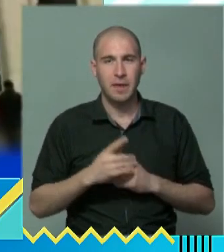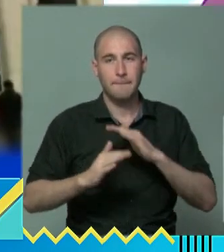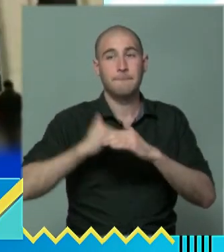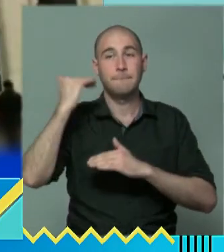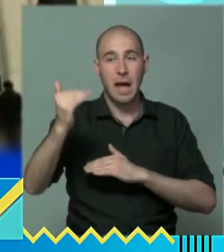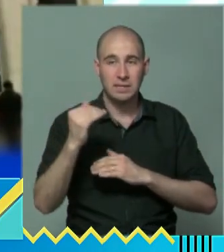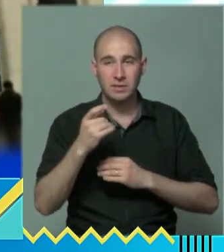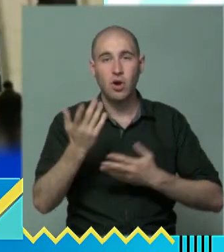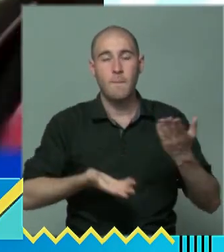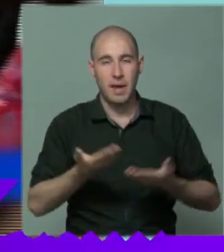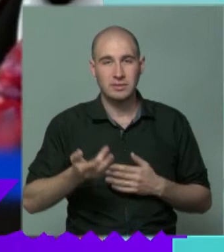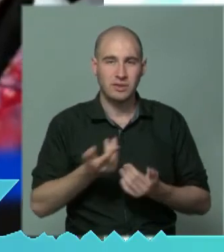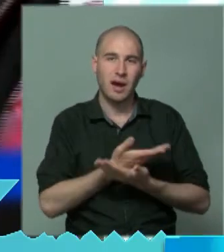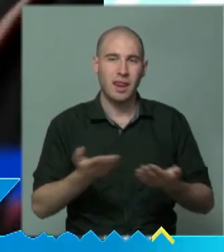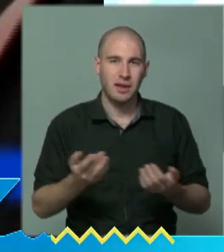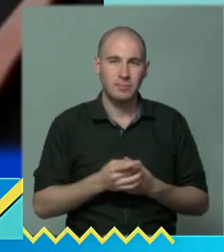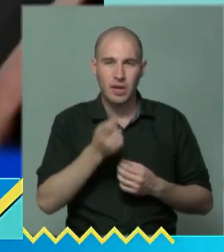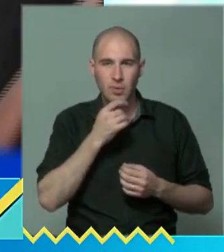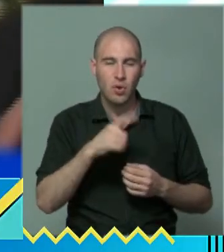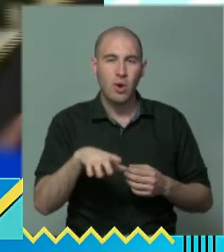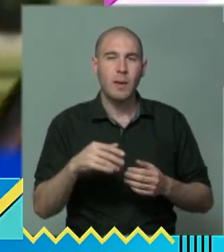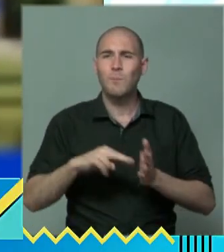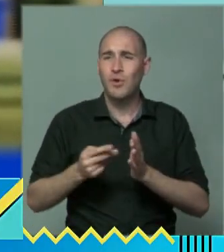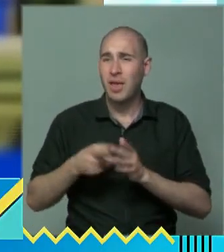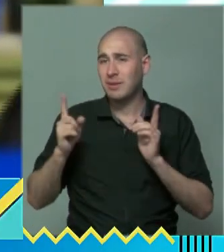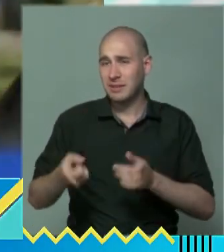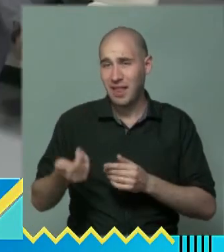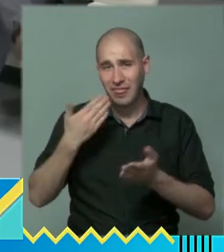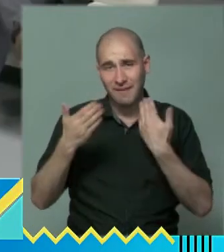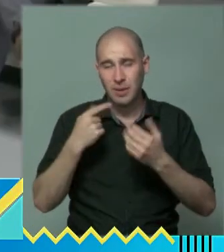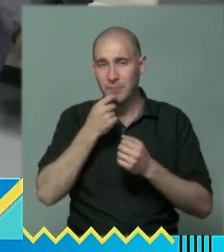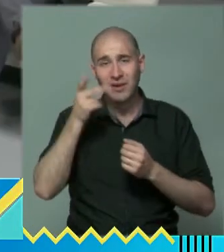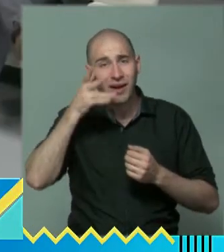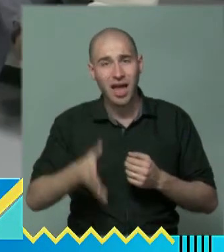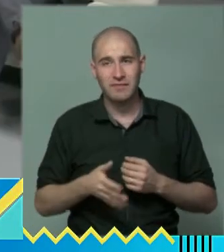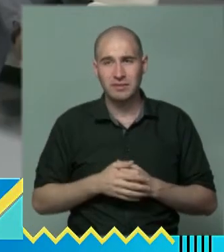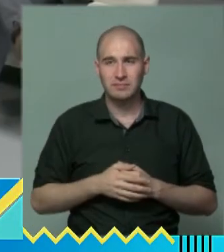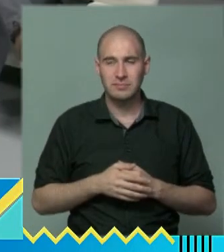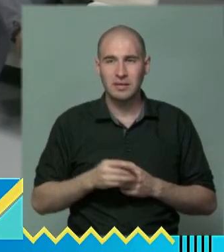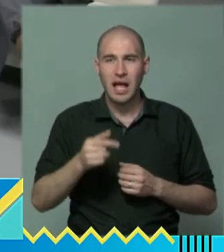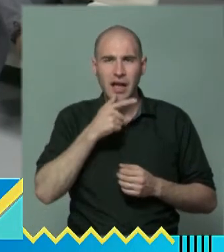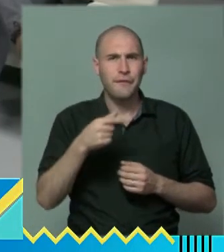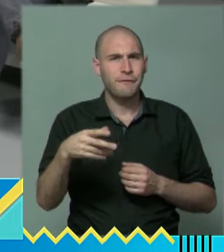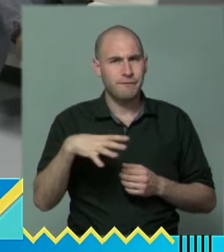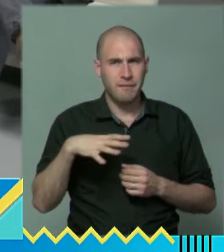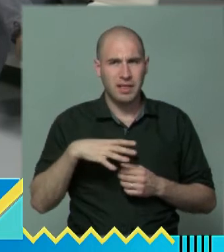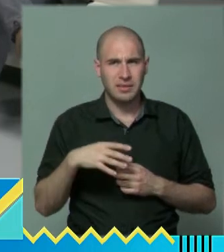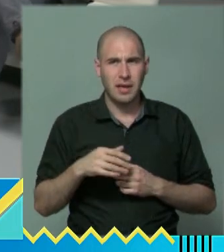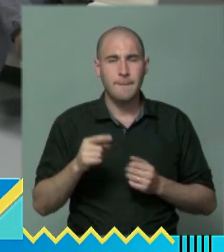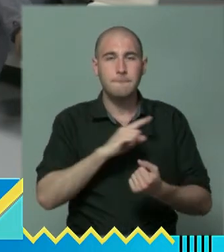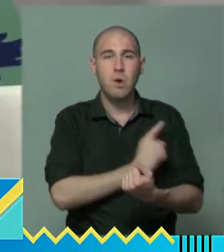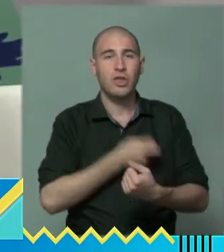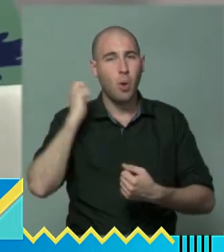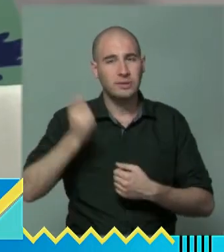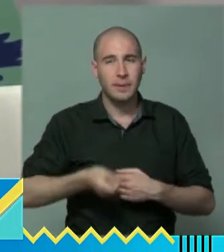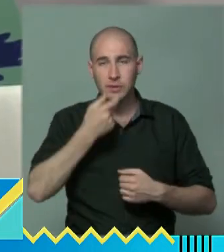suprema a lo que habitualmente se les daba por en las el ámbito de consecuencias tribunales. que hablábamos recién, por la gravedad. Y se ha quedado a mitad de camino el Poder Judicial